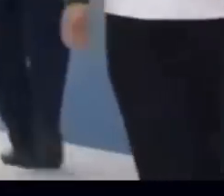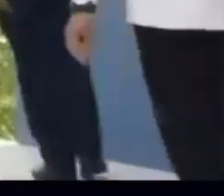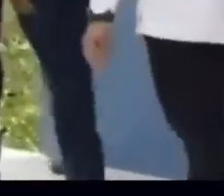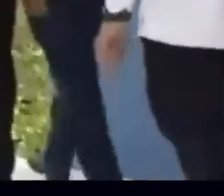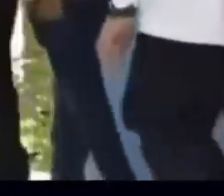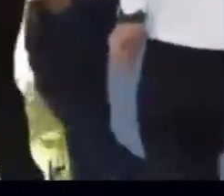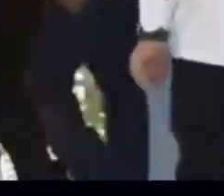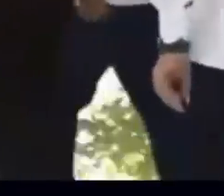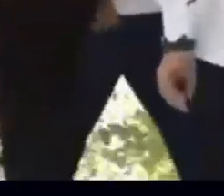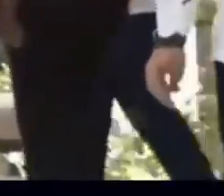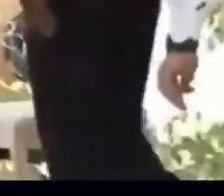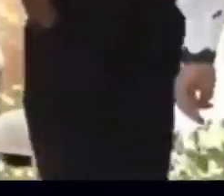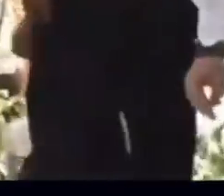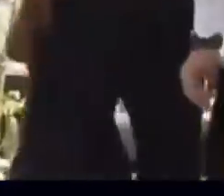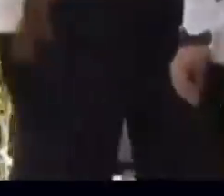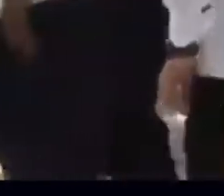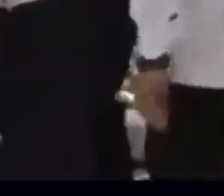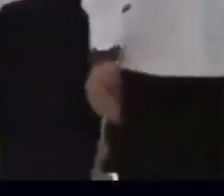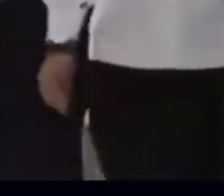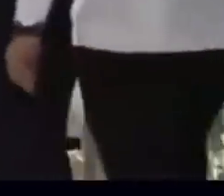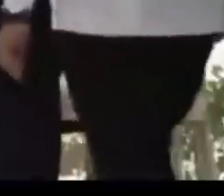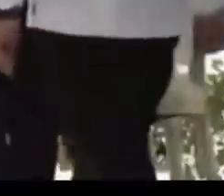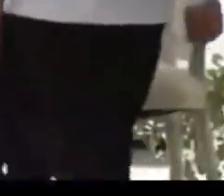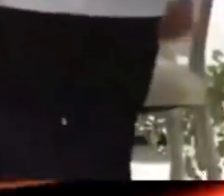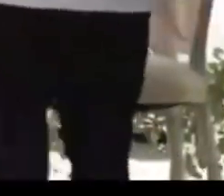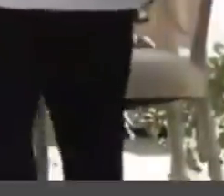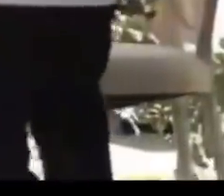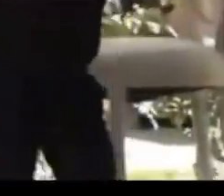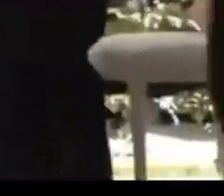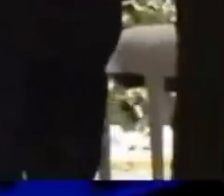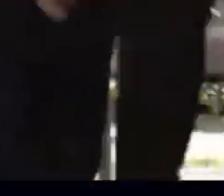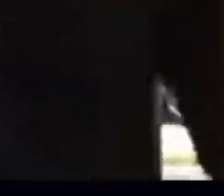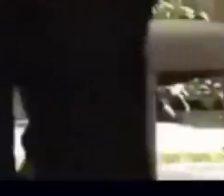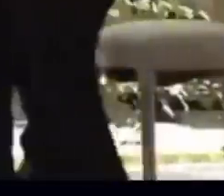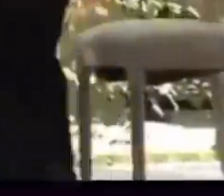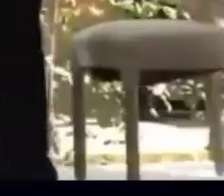Guzmán. Y van a realizar la primera compra de Navidad Supérate.